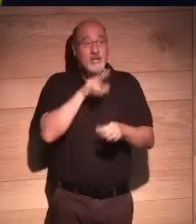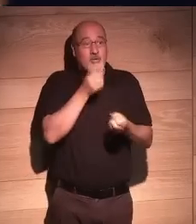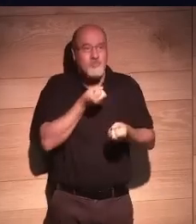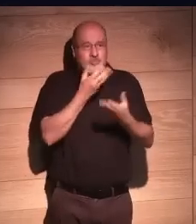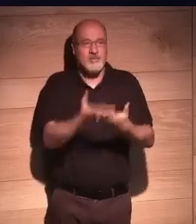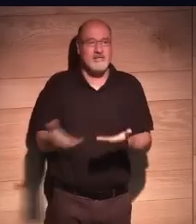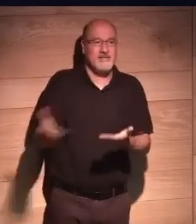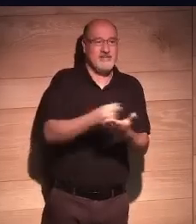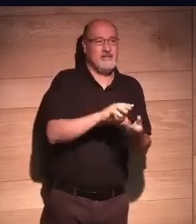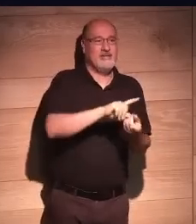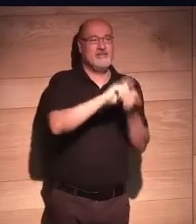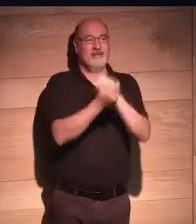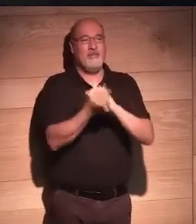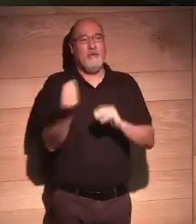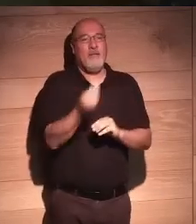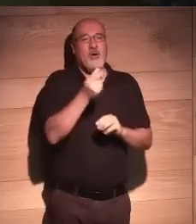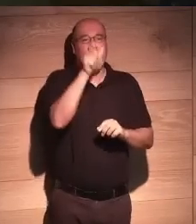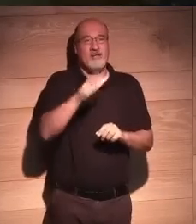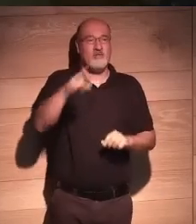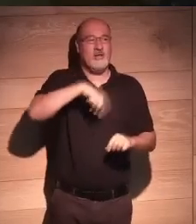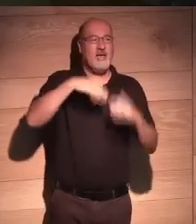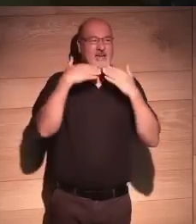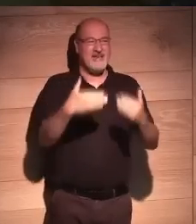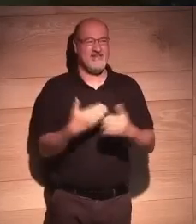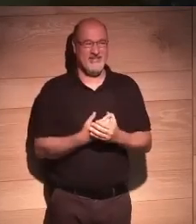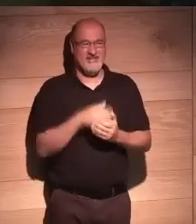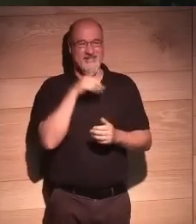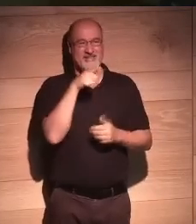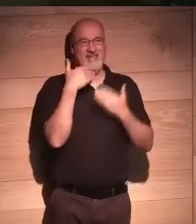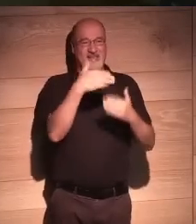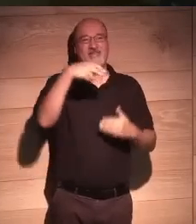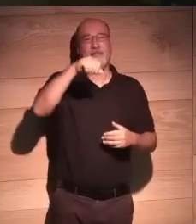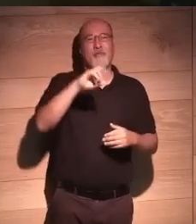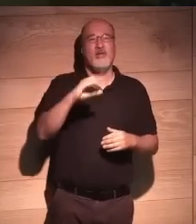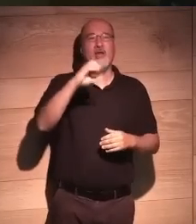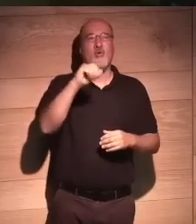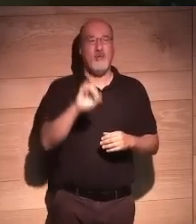que nos convierten en mejores personas. Muchas gracias a todos por venir.